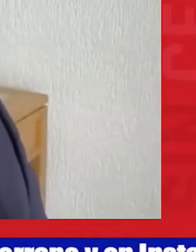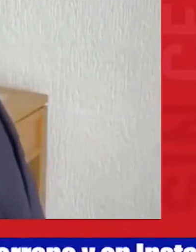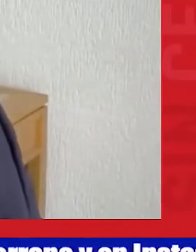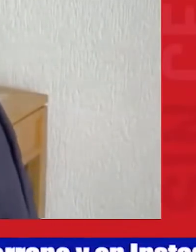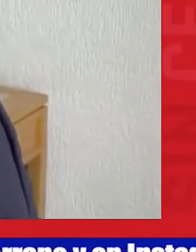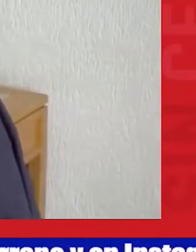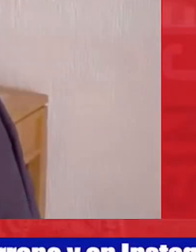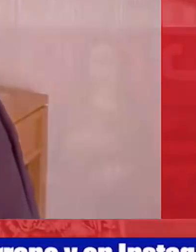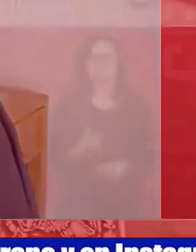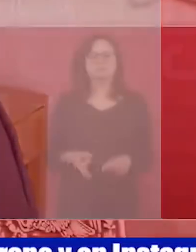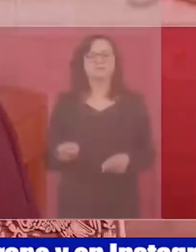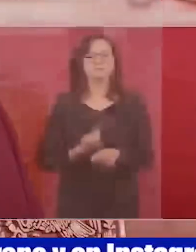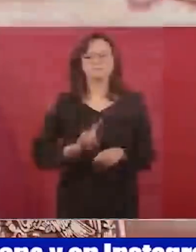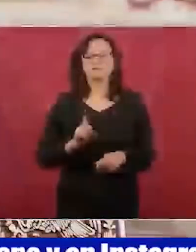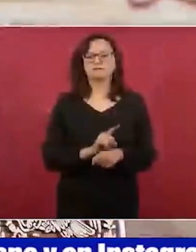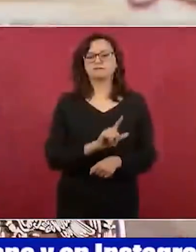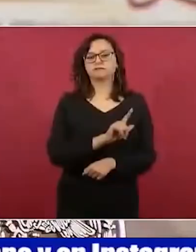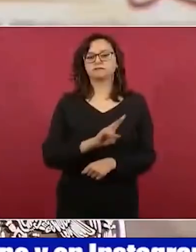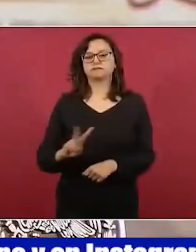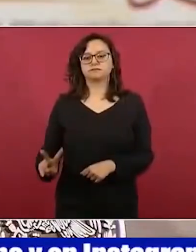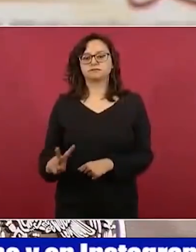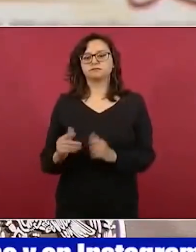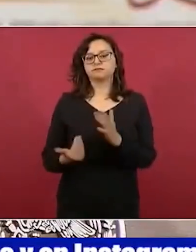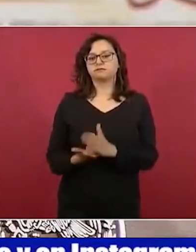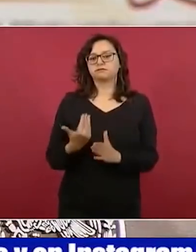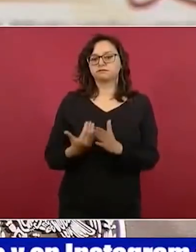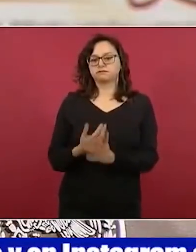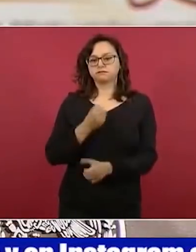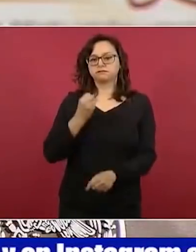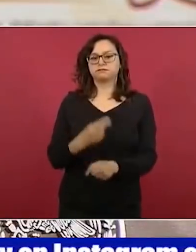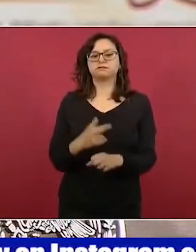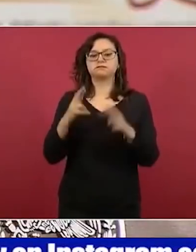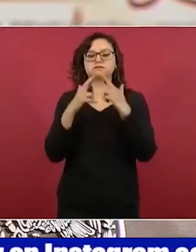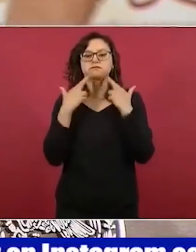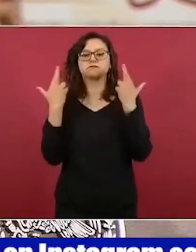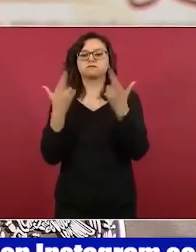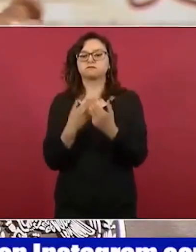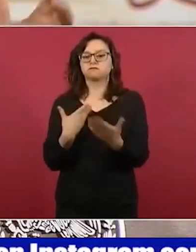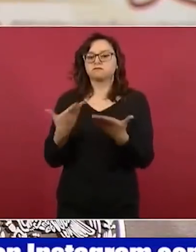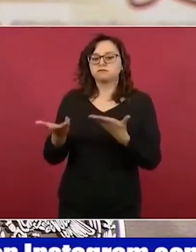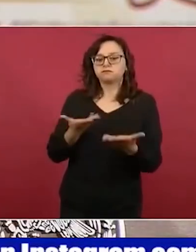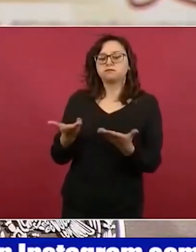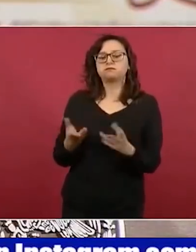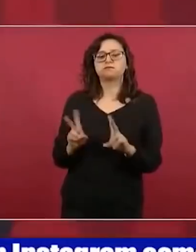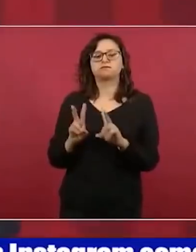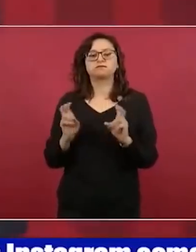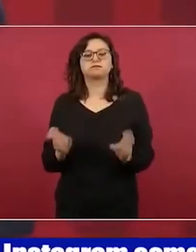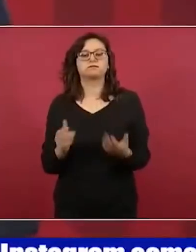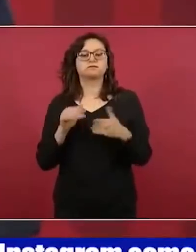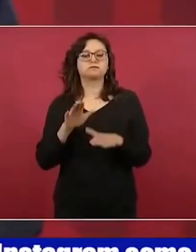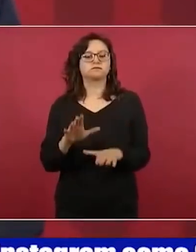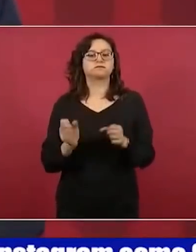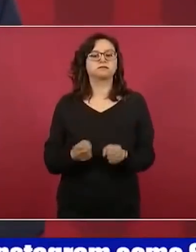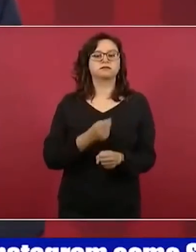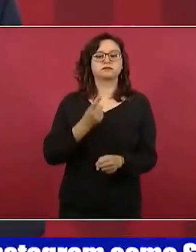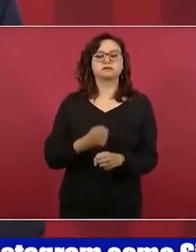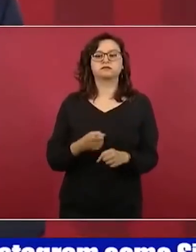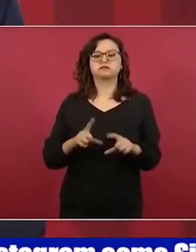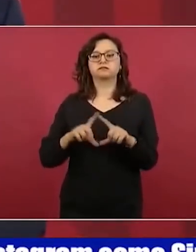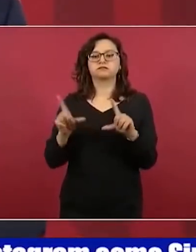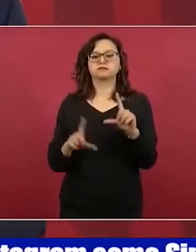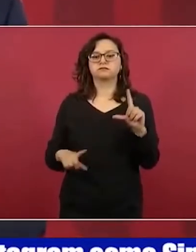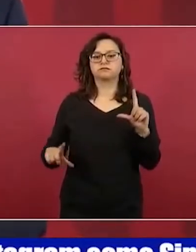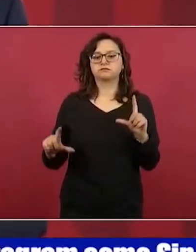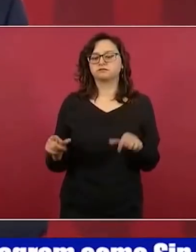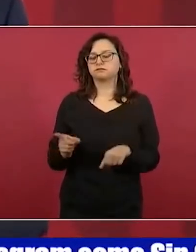Obrador, a días de salir en gira histórica por Guatemala, El Salvador, Honduras, Belice y Cuba,